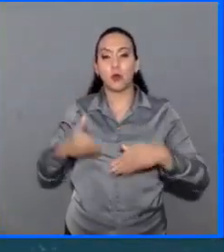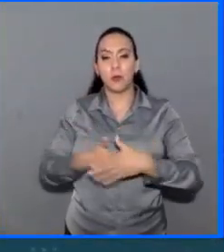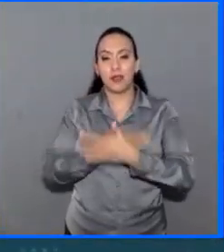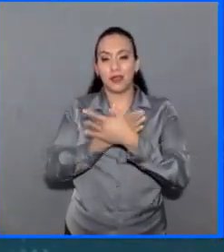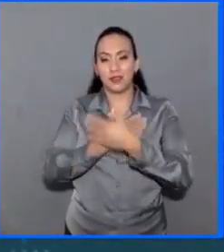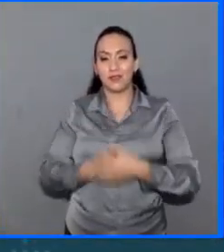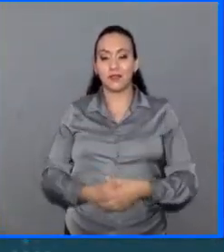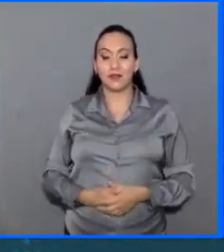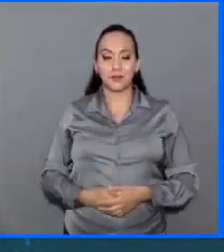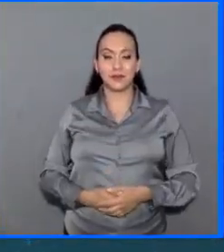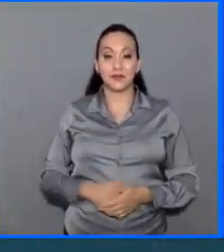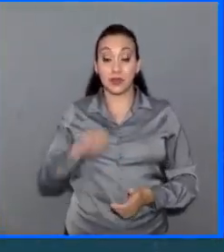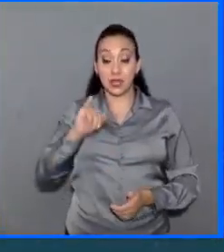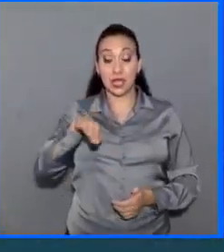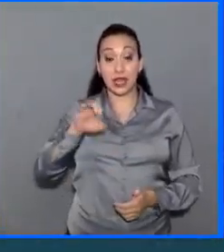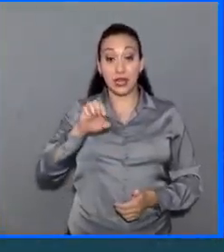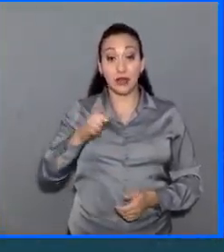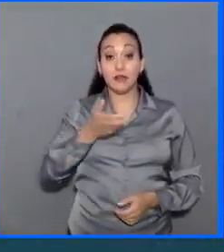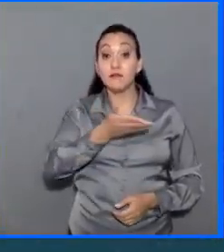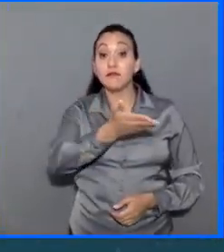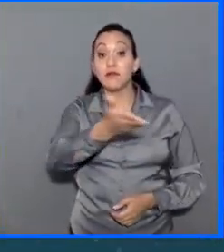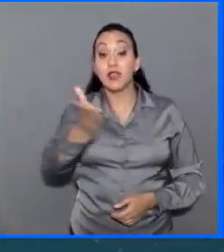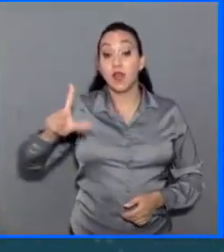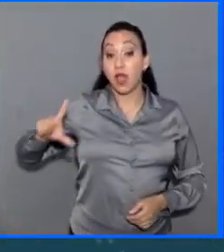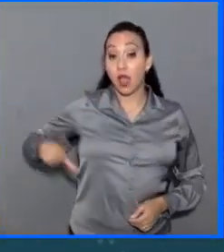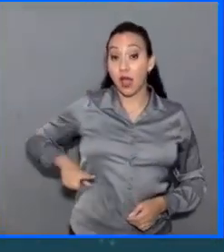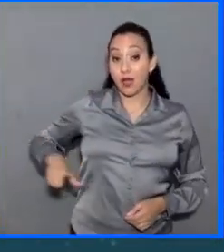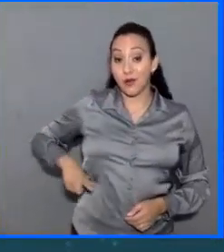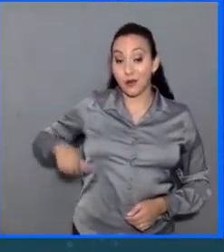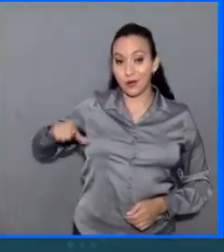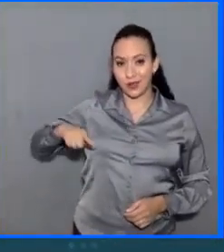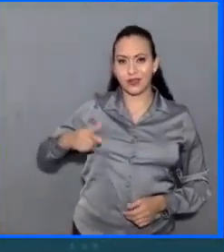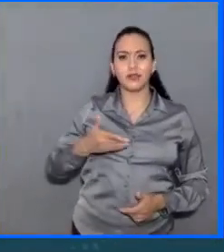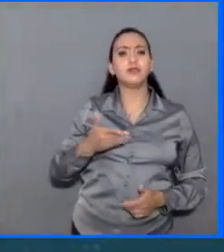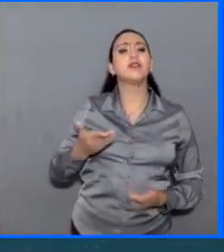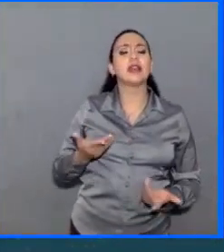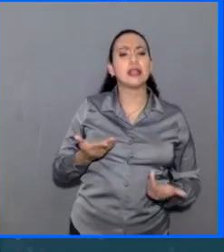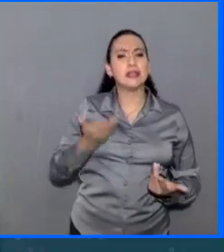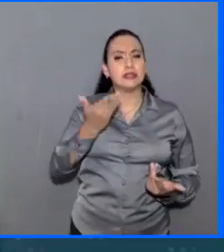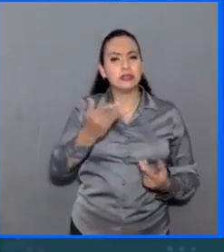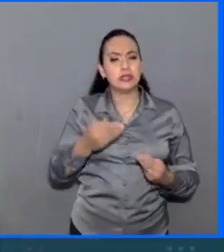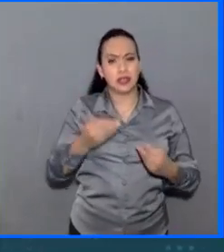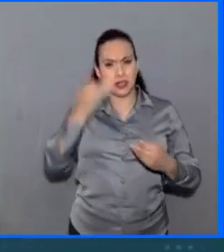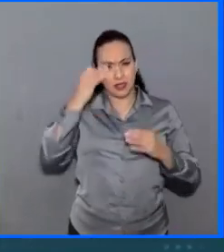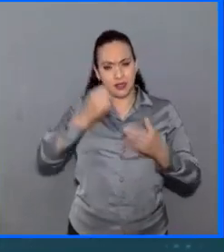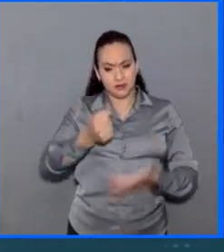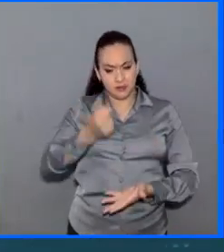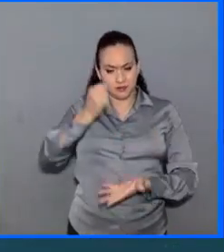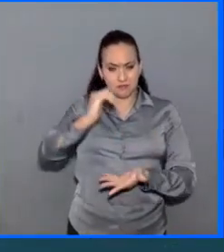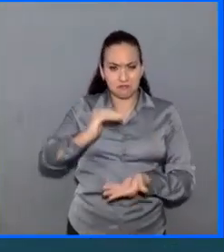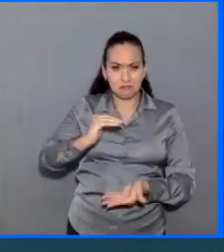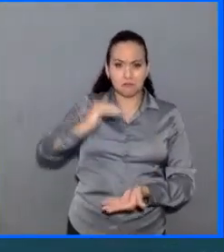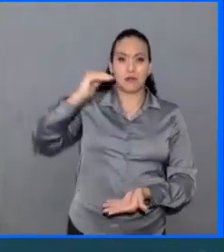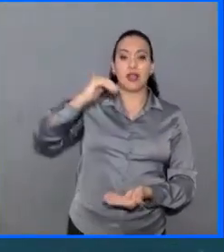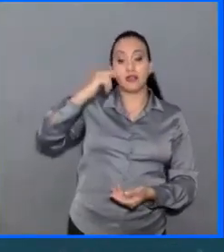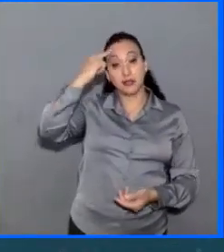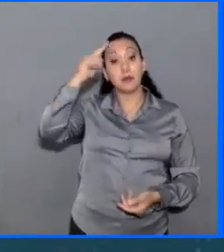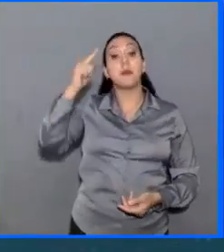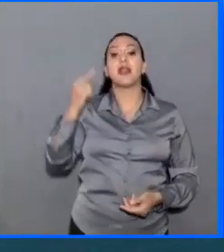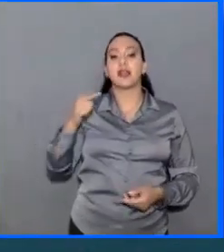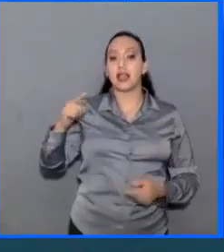El INE hizo un llamado a los gobiernos estatales para que otorguen una ampliación presupuestal a los organismos públicos